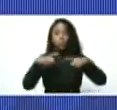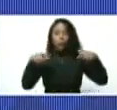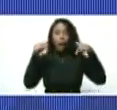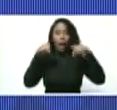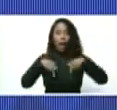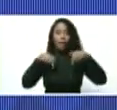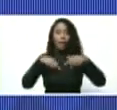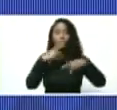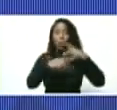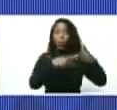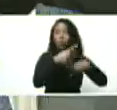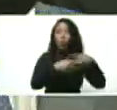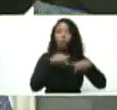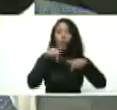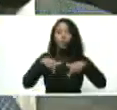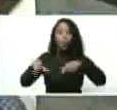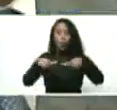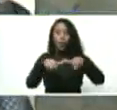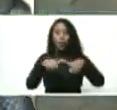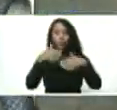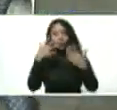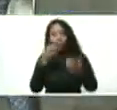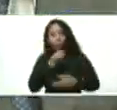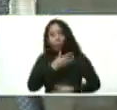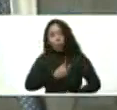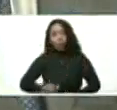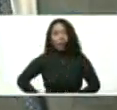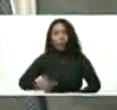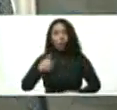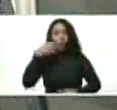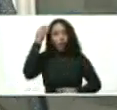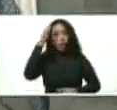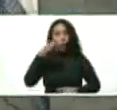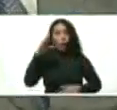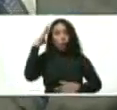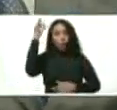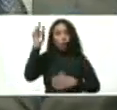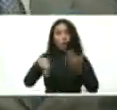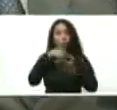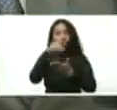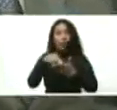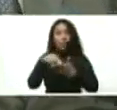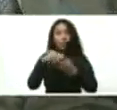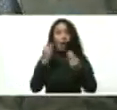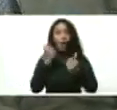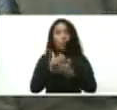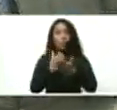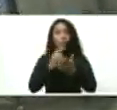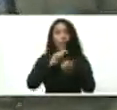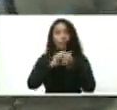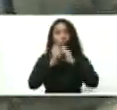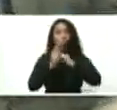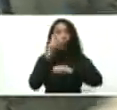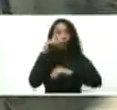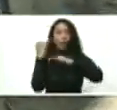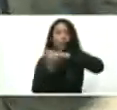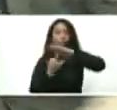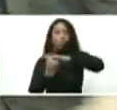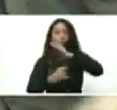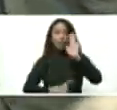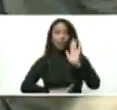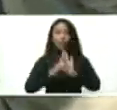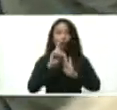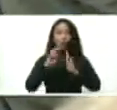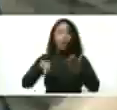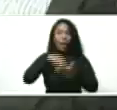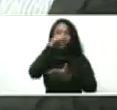en la producción de estos sectores. Así que bueno, presidente, creo que el Consejo Nacional de Economía se ha convertido en un instrumento para el desarrollo nacional